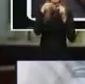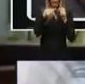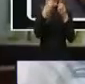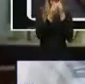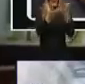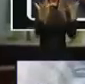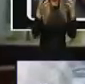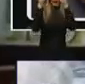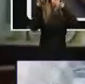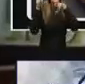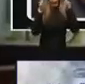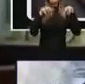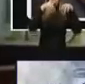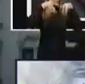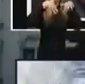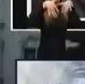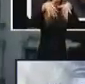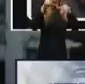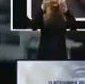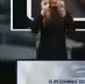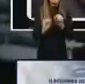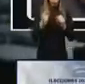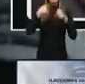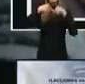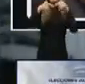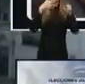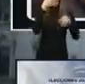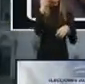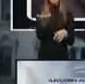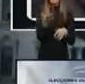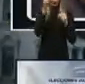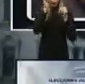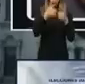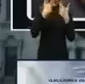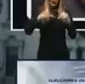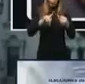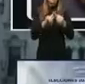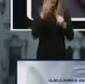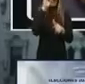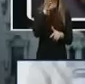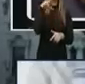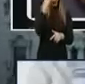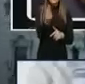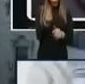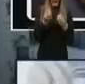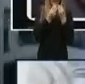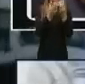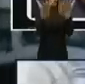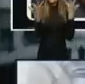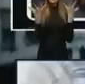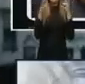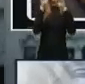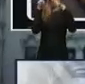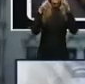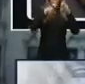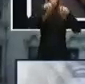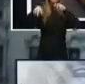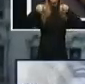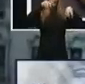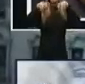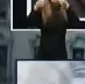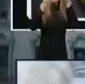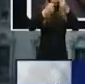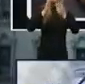no van a poder pasar tan fácil por este sector, porque muchos están bajando de los carros, al parecer